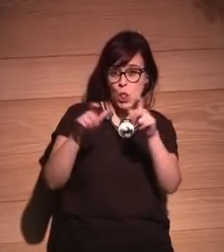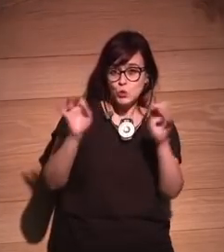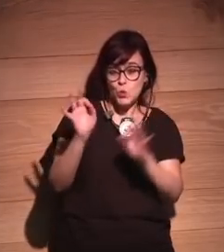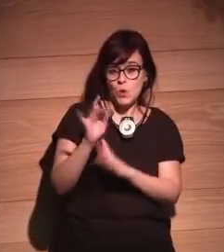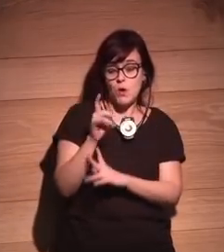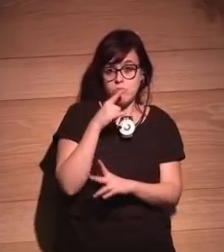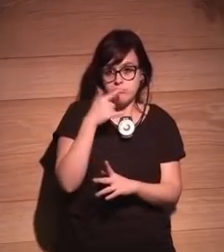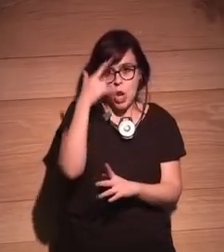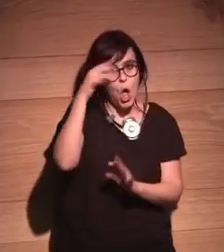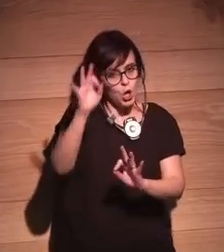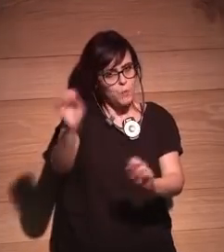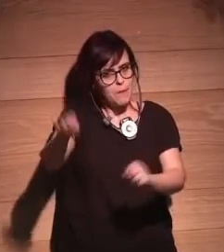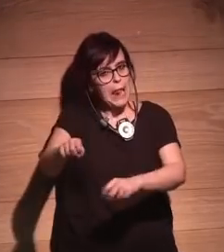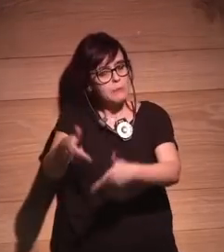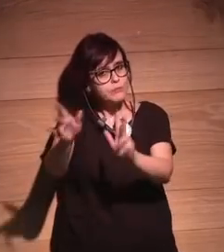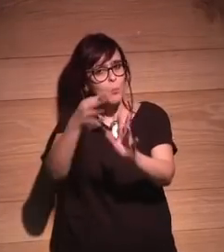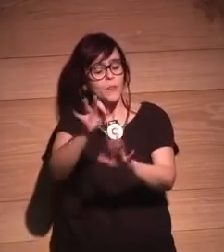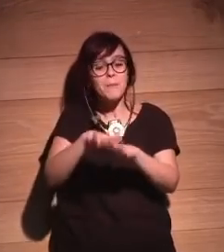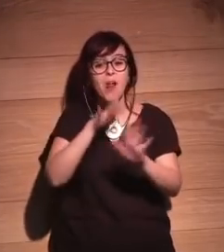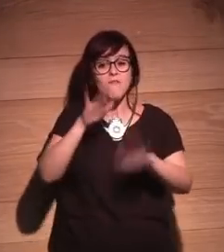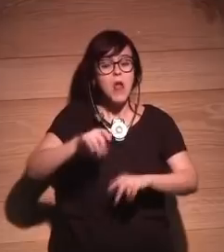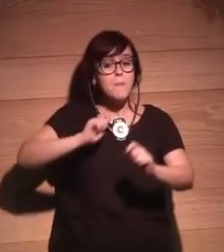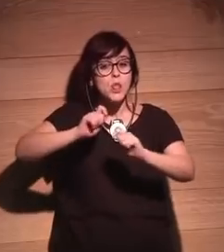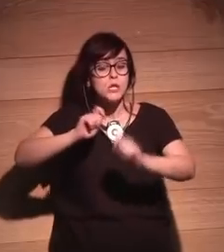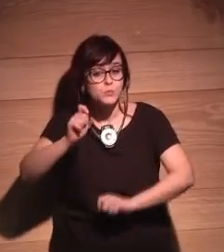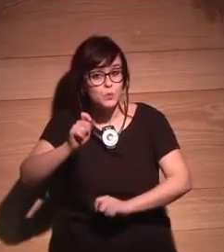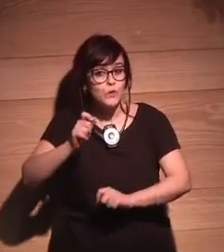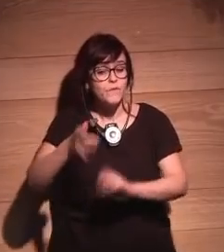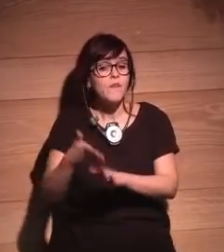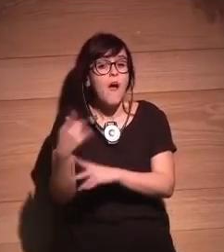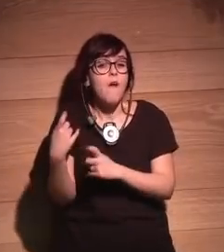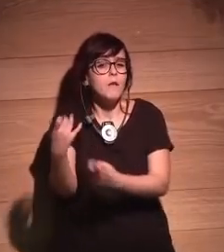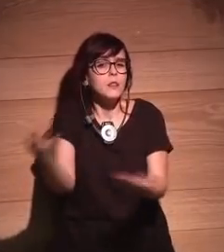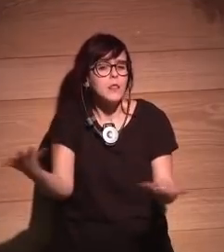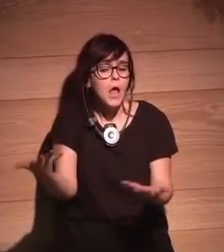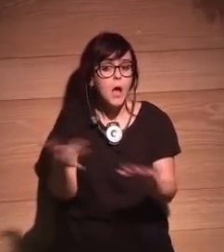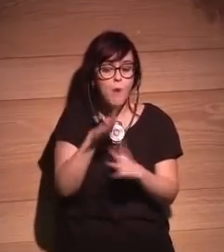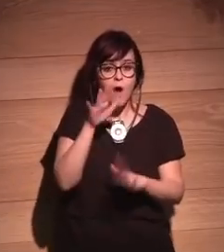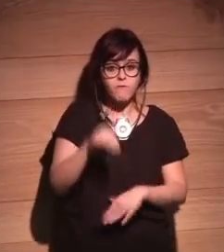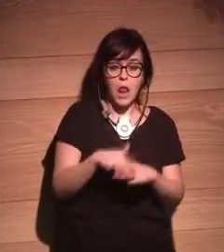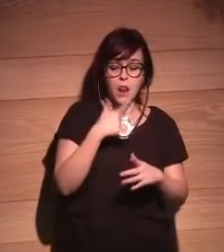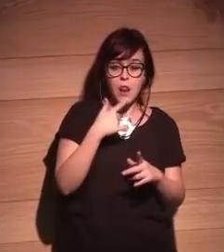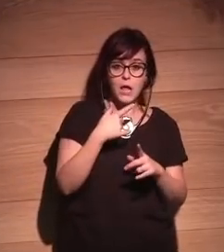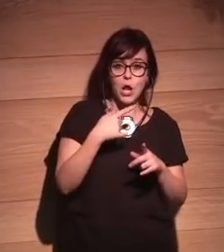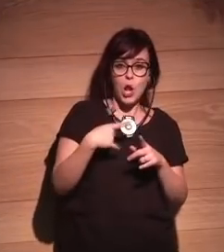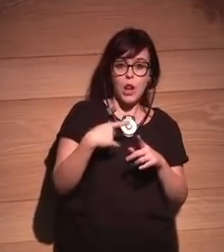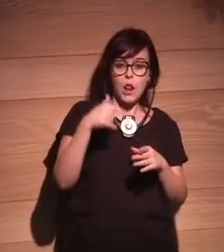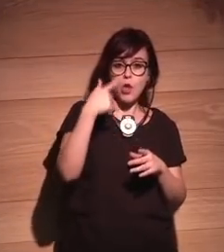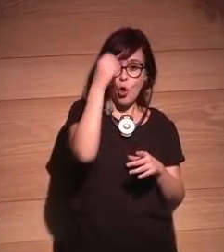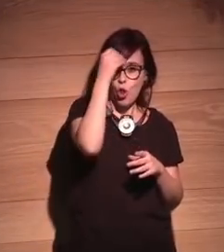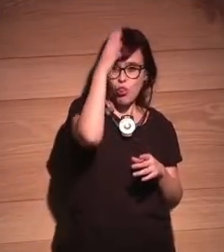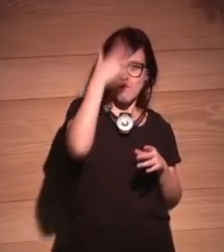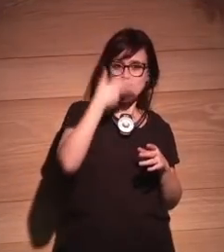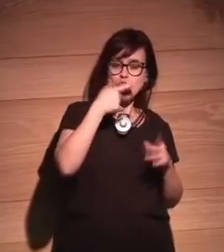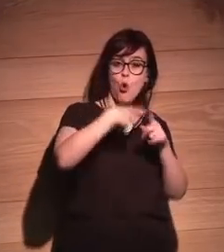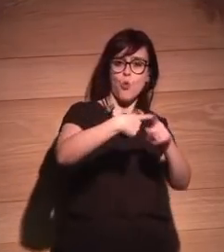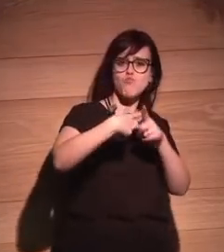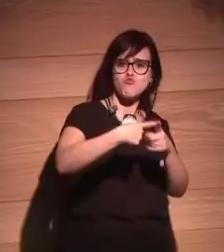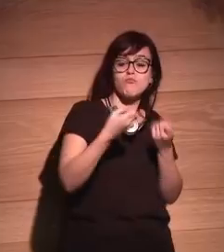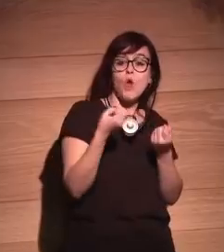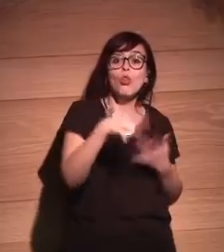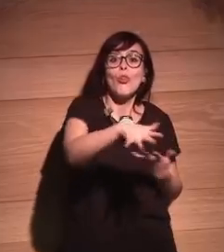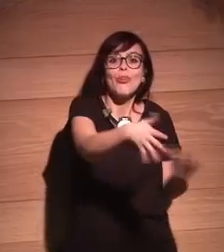por supuesto lícito, hagan ese periodismo? ¿Y dónde va a quedar ahí el bien común? Me gustaría un poco